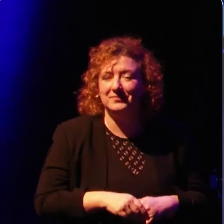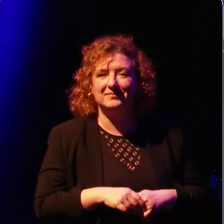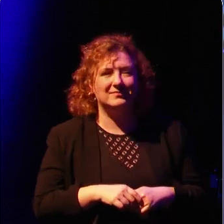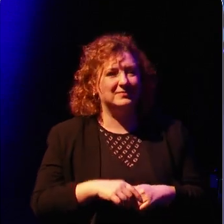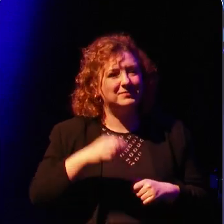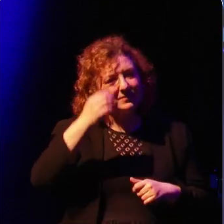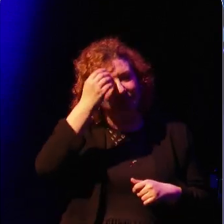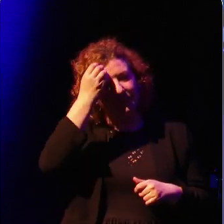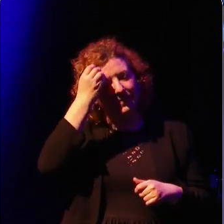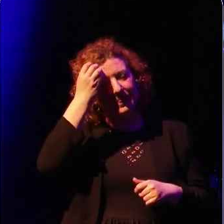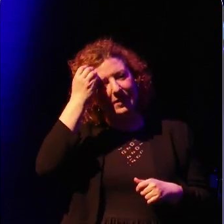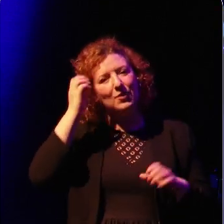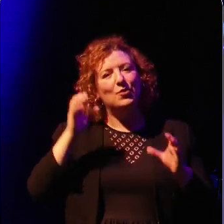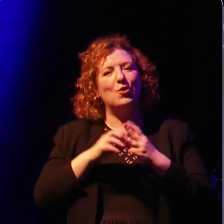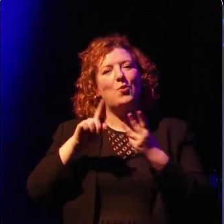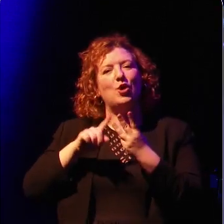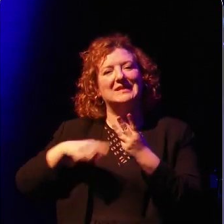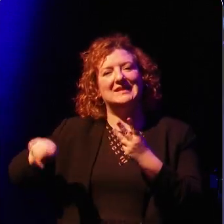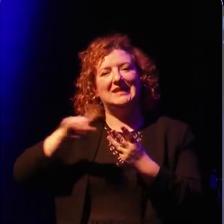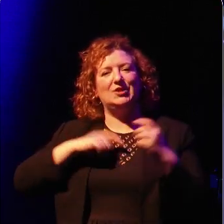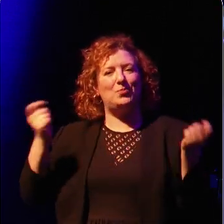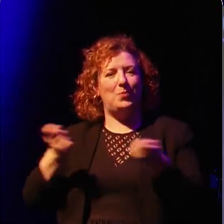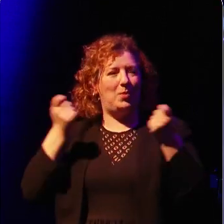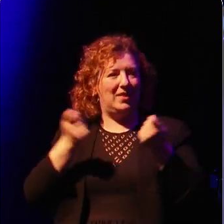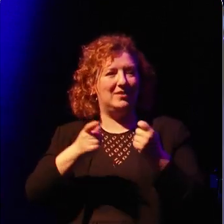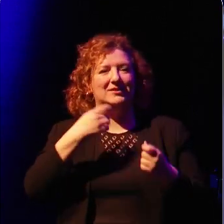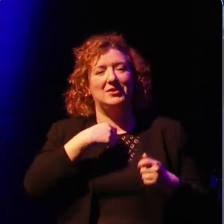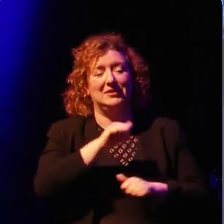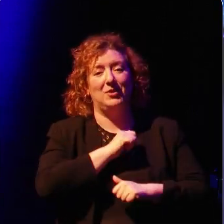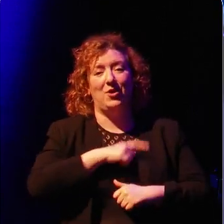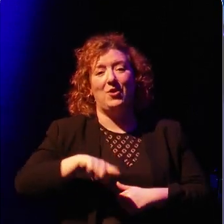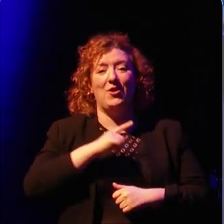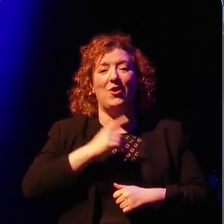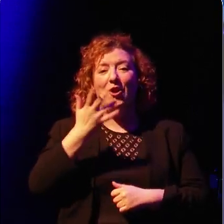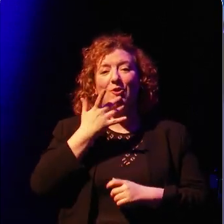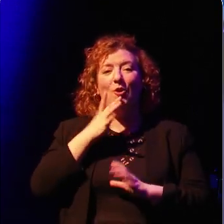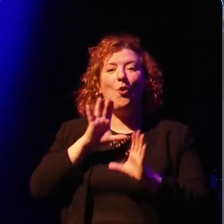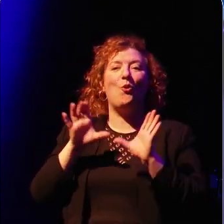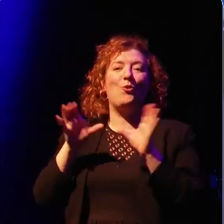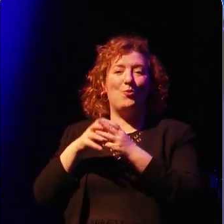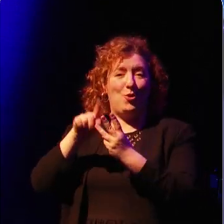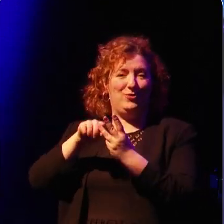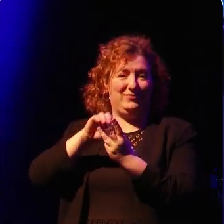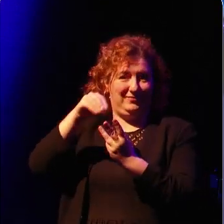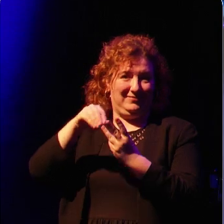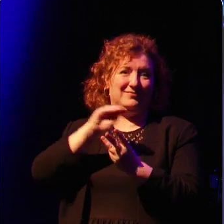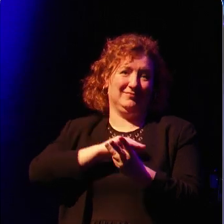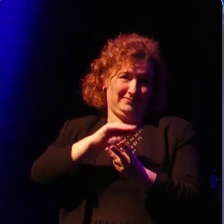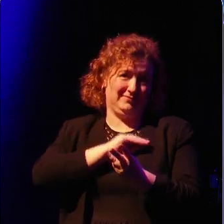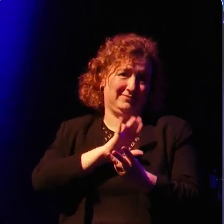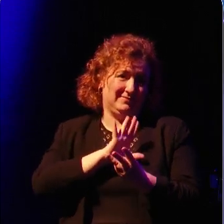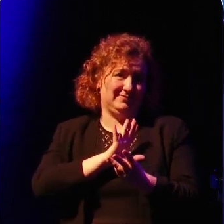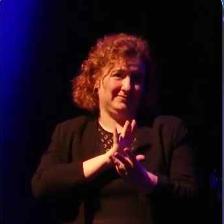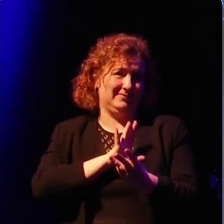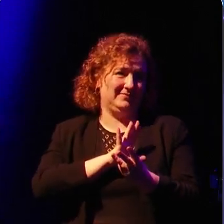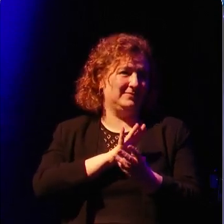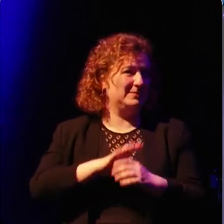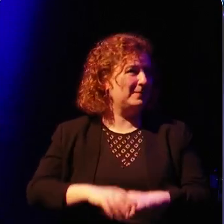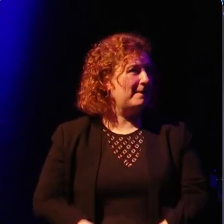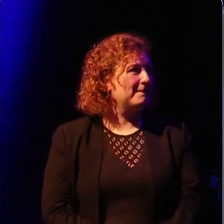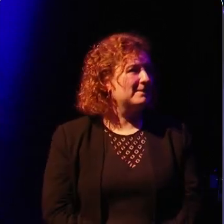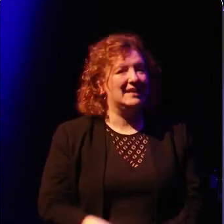hagáis publicidad del grupo 3 y espero que no conozcáis mucha gente que esté en ese tercer grupo, aunque siempre los